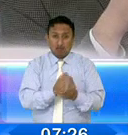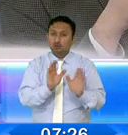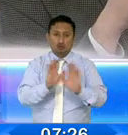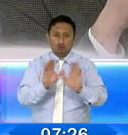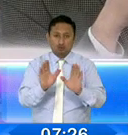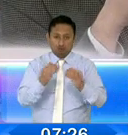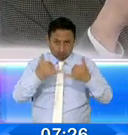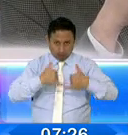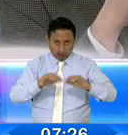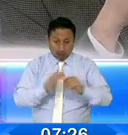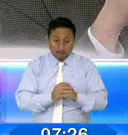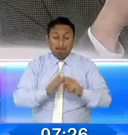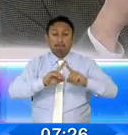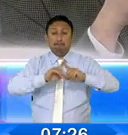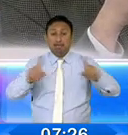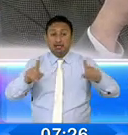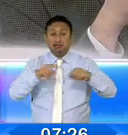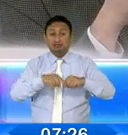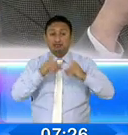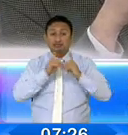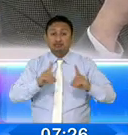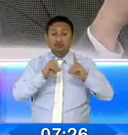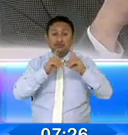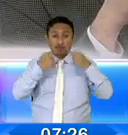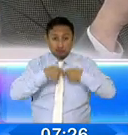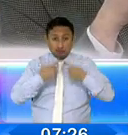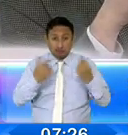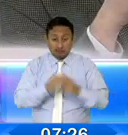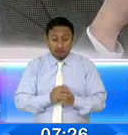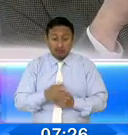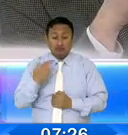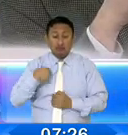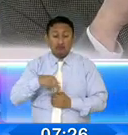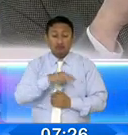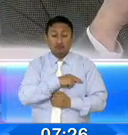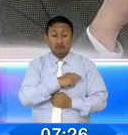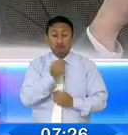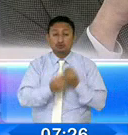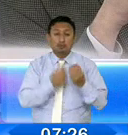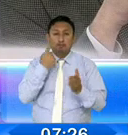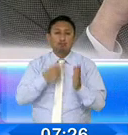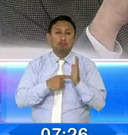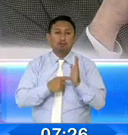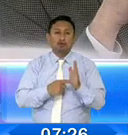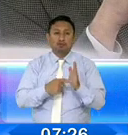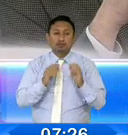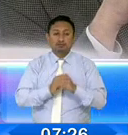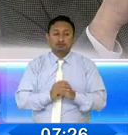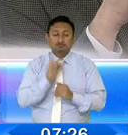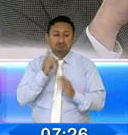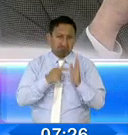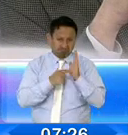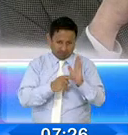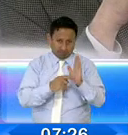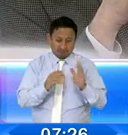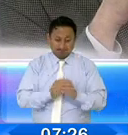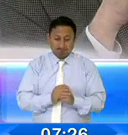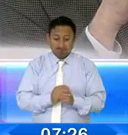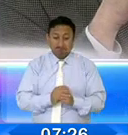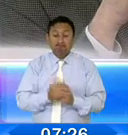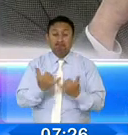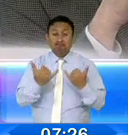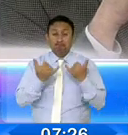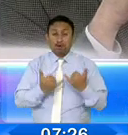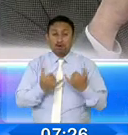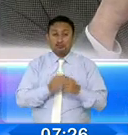esa proclamación nosotros vamos a recaer. Por ejemplo, pongo un ejemplo. Se dé el caso de que hoy día el CNE da